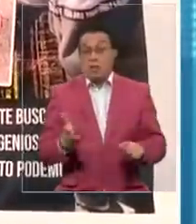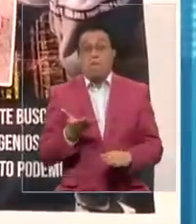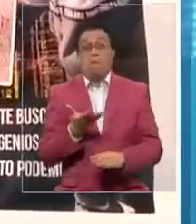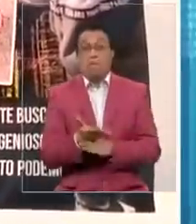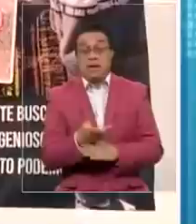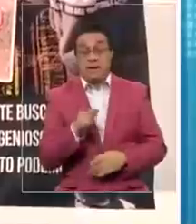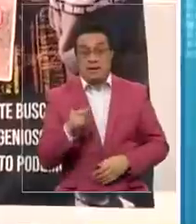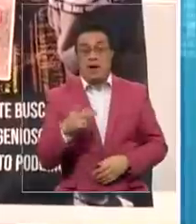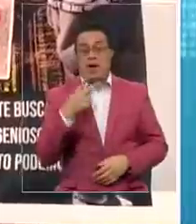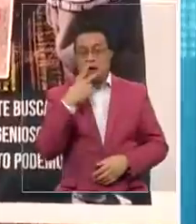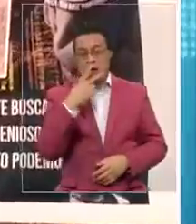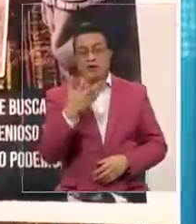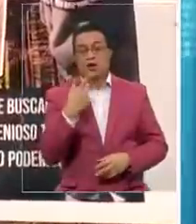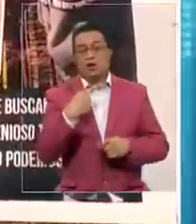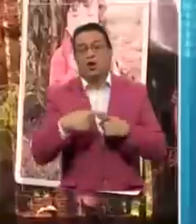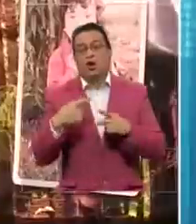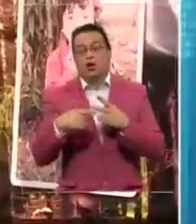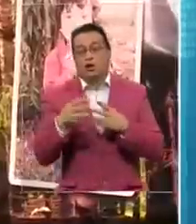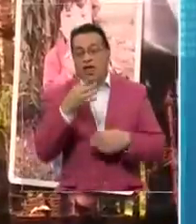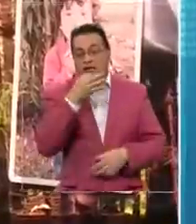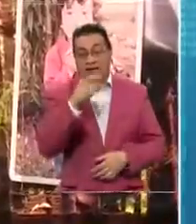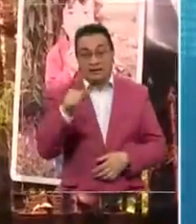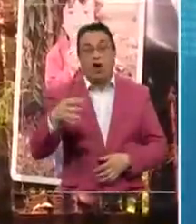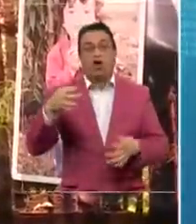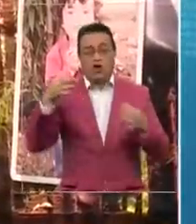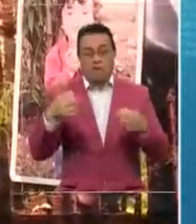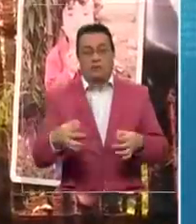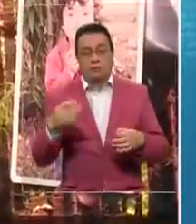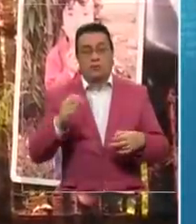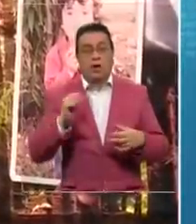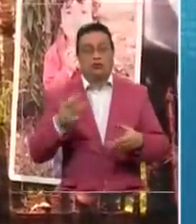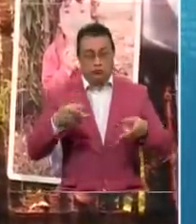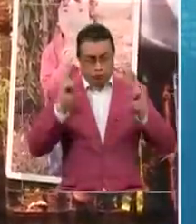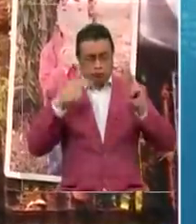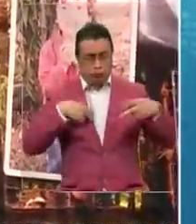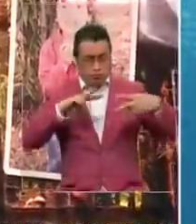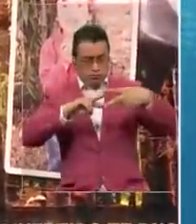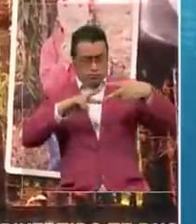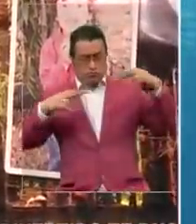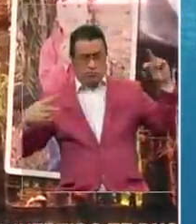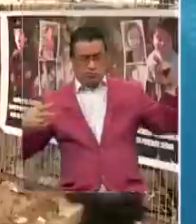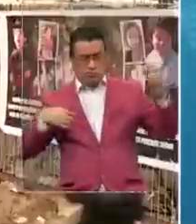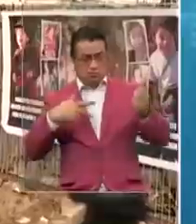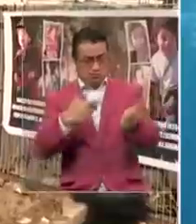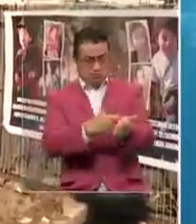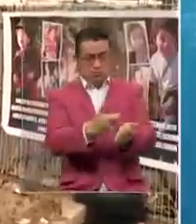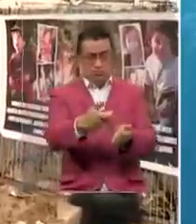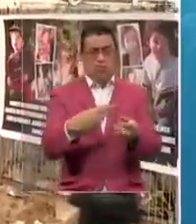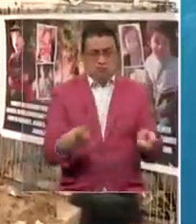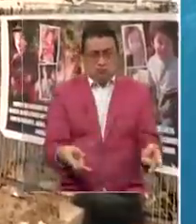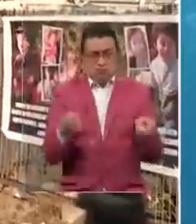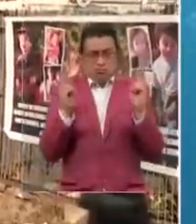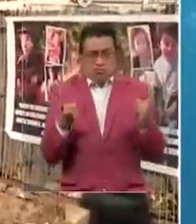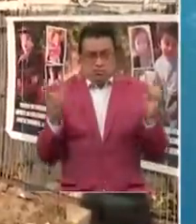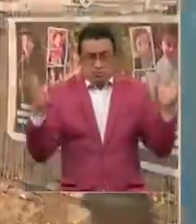las invitamos a que las revisemos a continuación, cuando él confirma que se va a realizar un examen de ADN, dice, declarando su